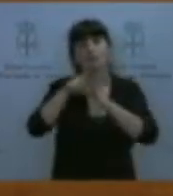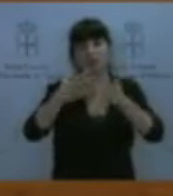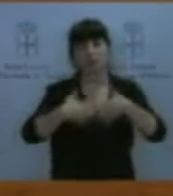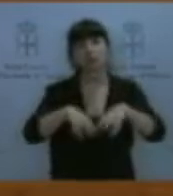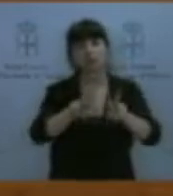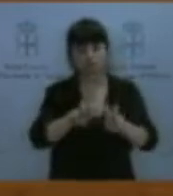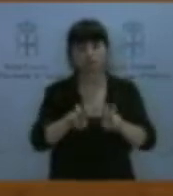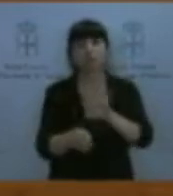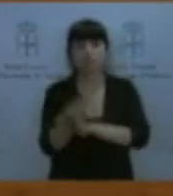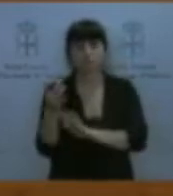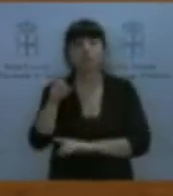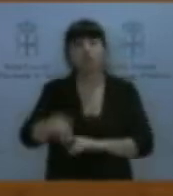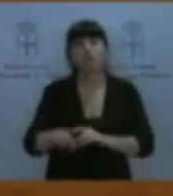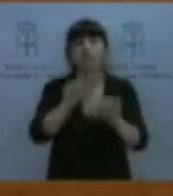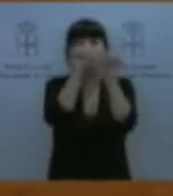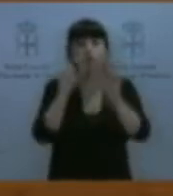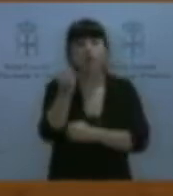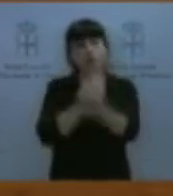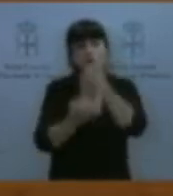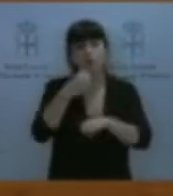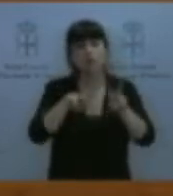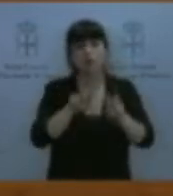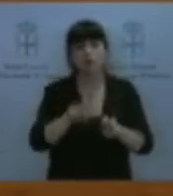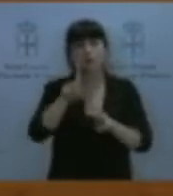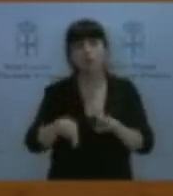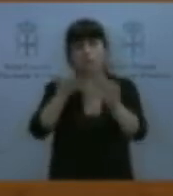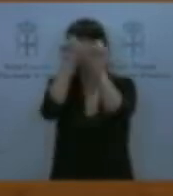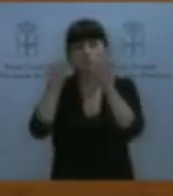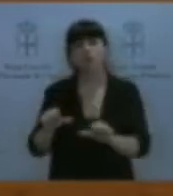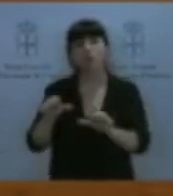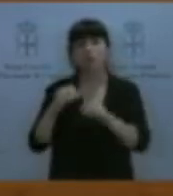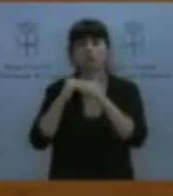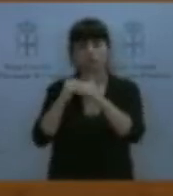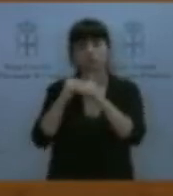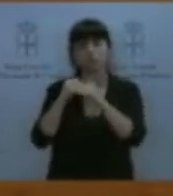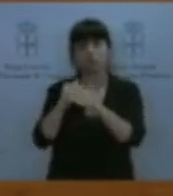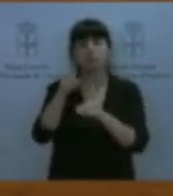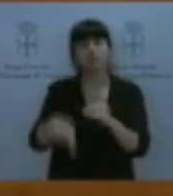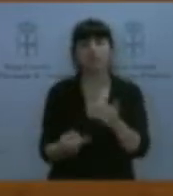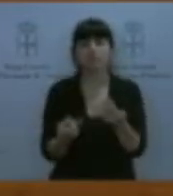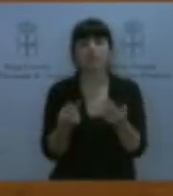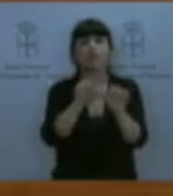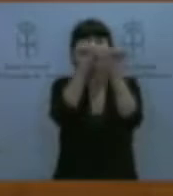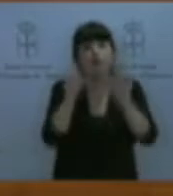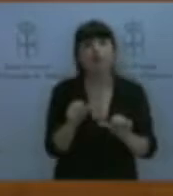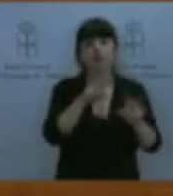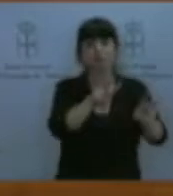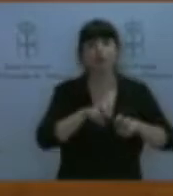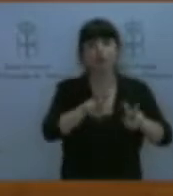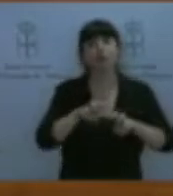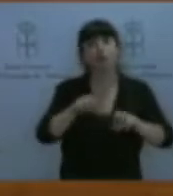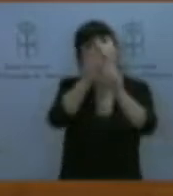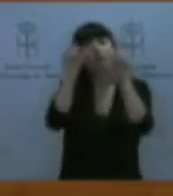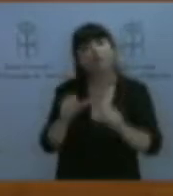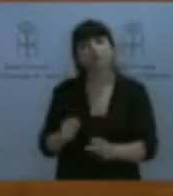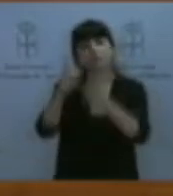modelos de movilidad sostenibles, de nuevos hábitos de consumo, nuevas fórmulas de edificación. Hablamos, en definitiva, de cambiar nuestro modelo